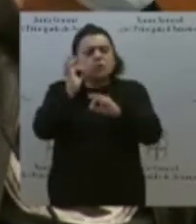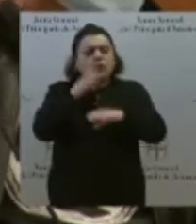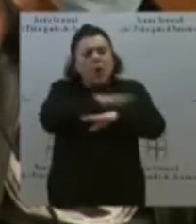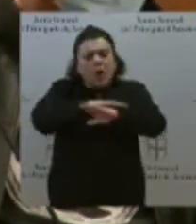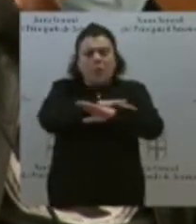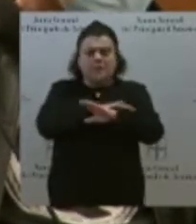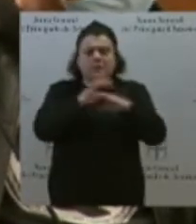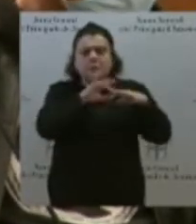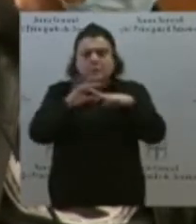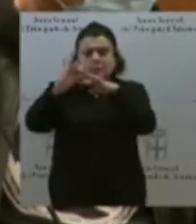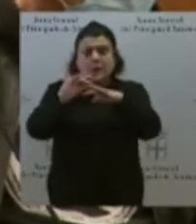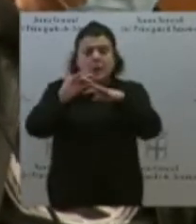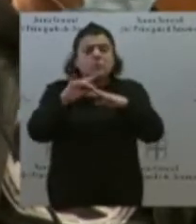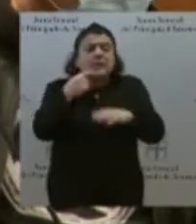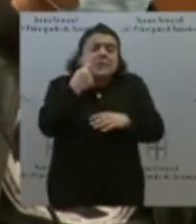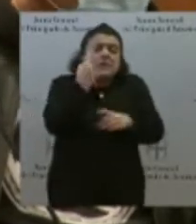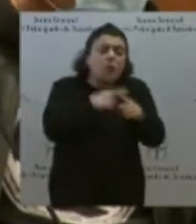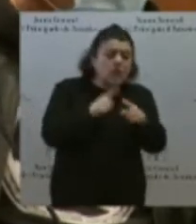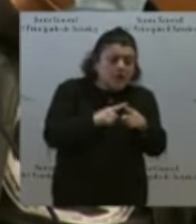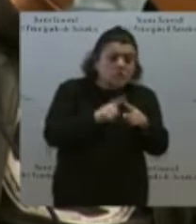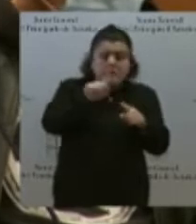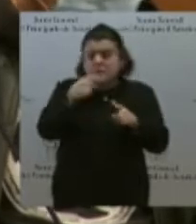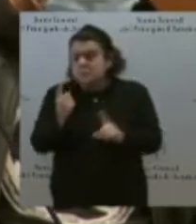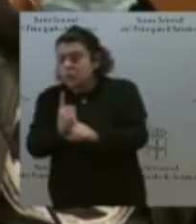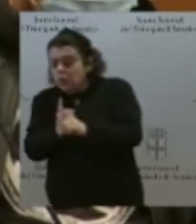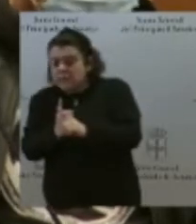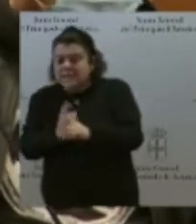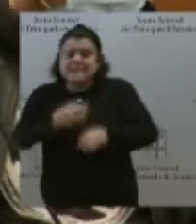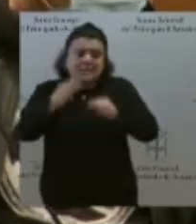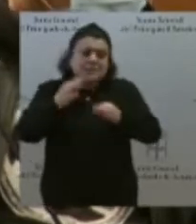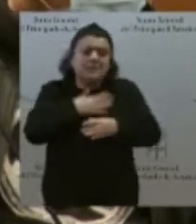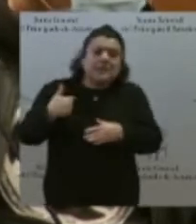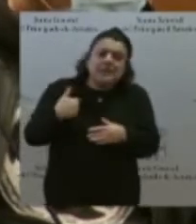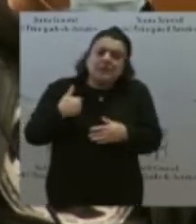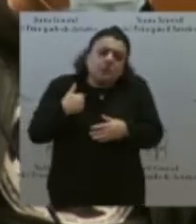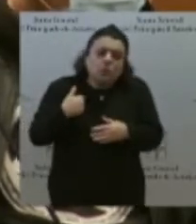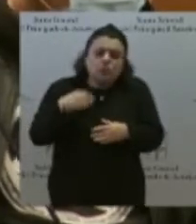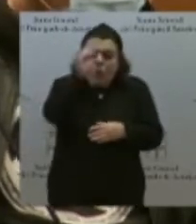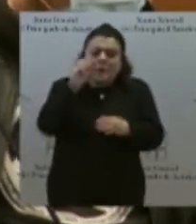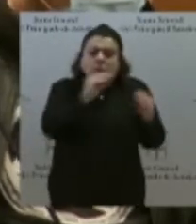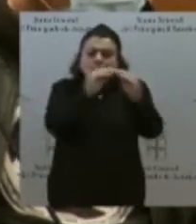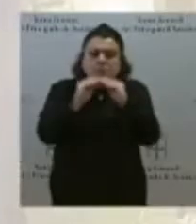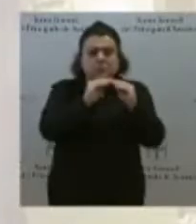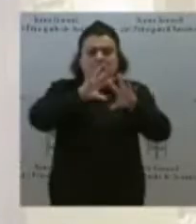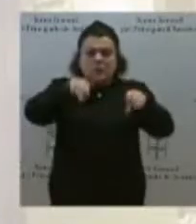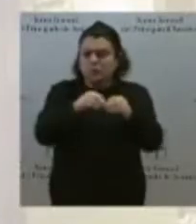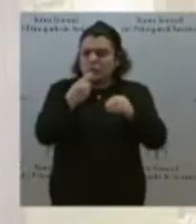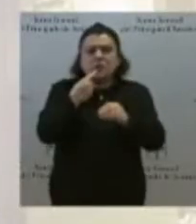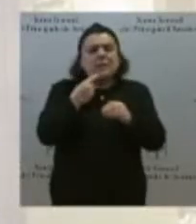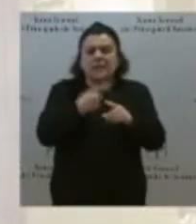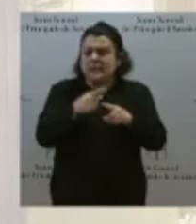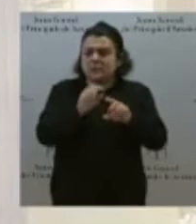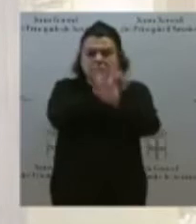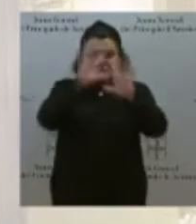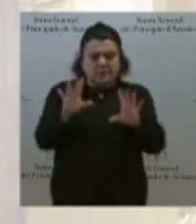intentan quedar bien siempre con todo el mundo y no son capaces de decir las cosas de manera abierta. Señor consejero, a usted a lo mejor no le importa tanto